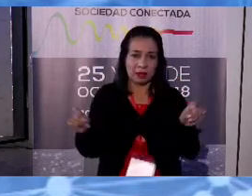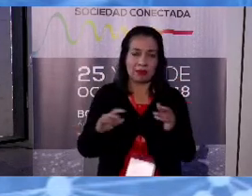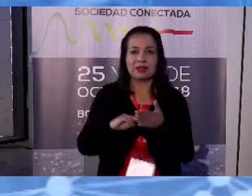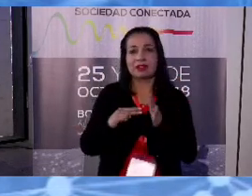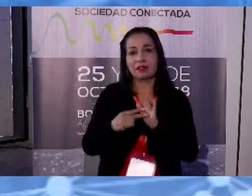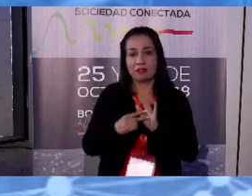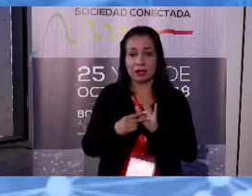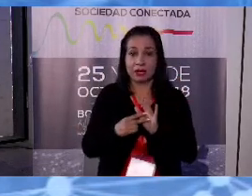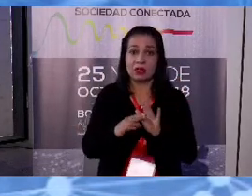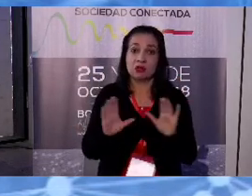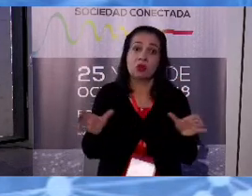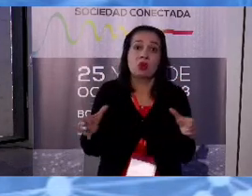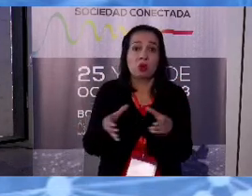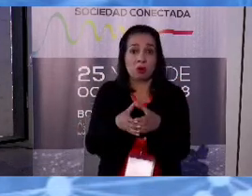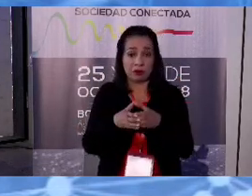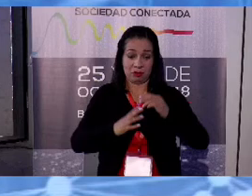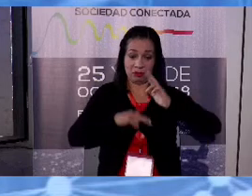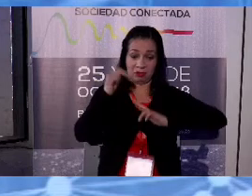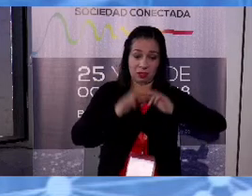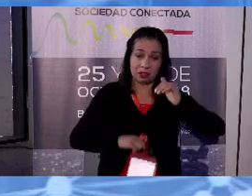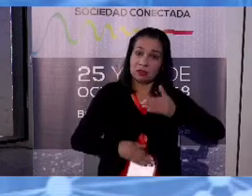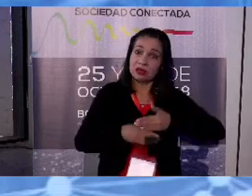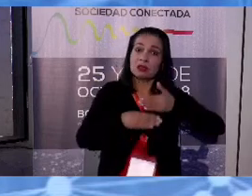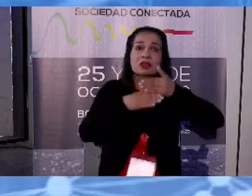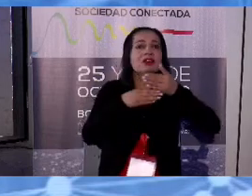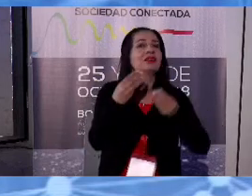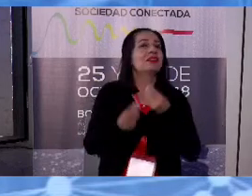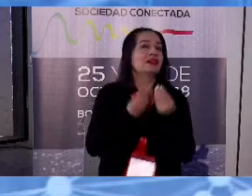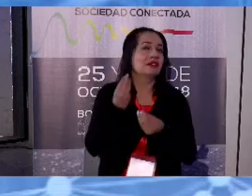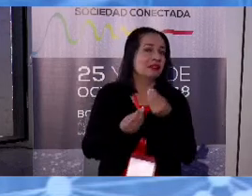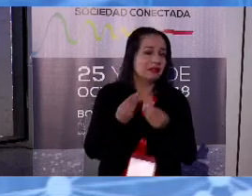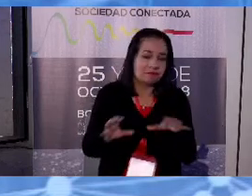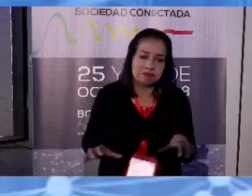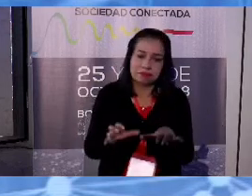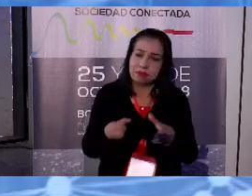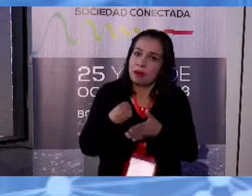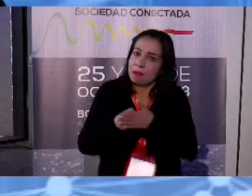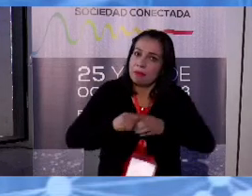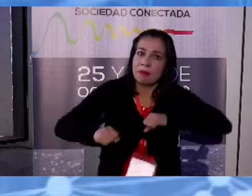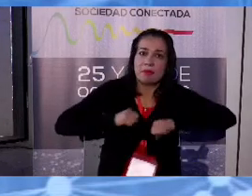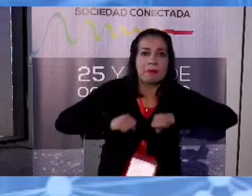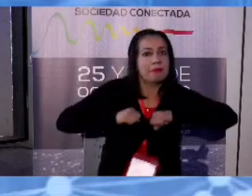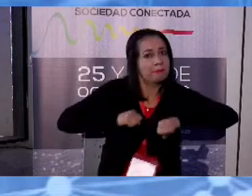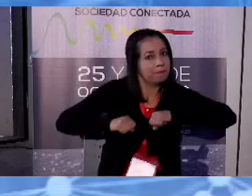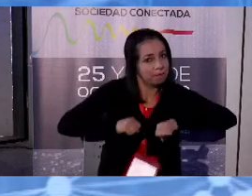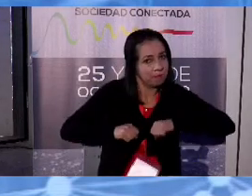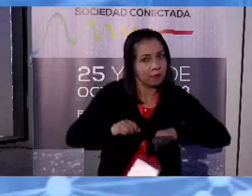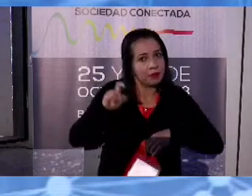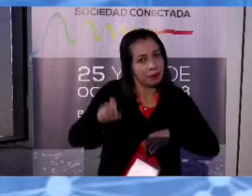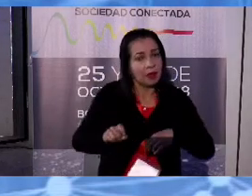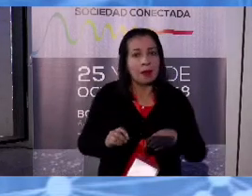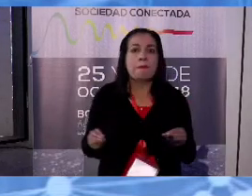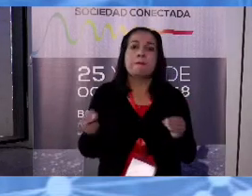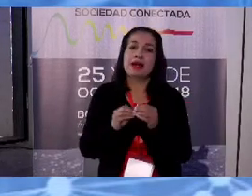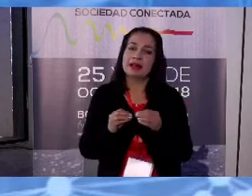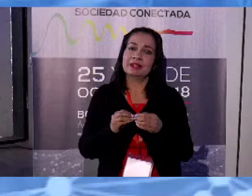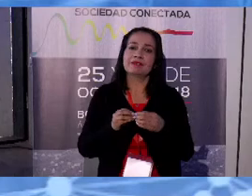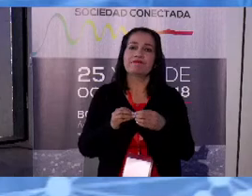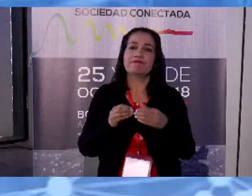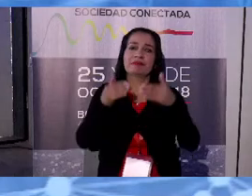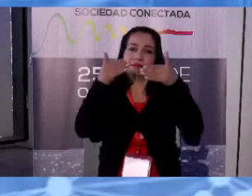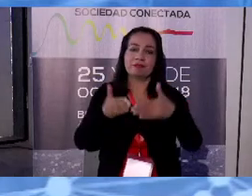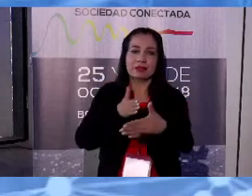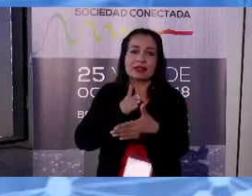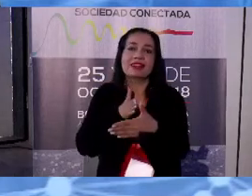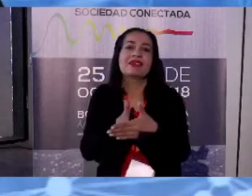esta comisión de infraestructura lleve un poco más allá las acciones por realizar esto teniendo en cuenta las limitaciones que podemos tener respecto a